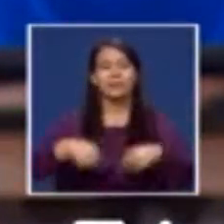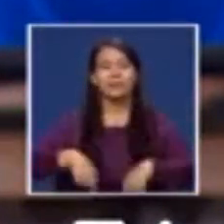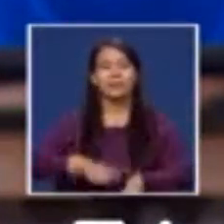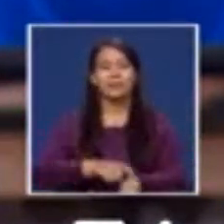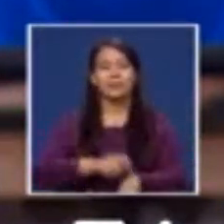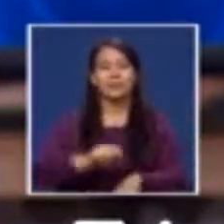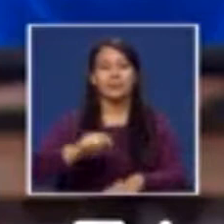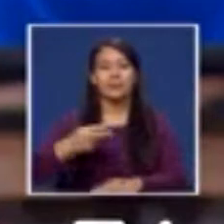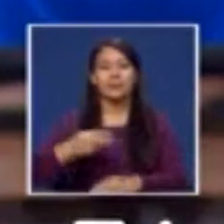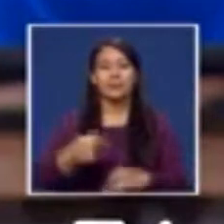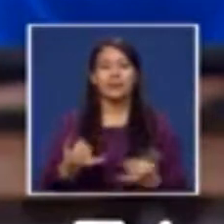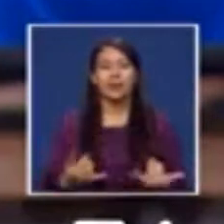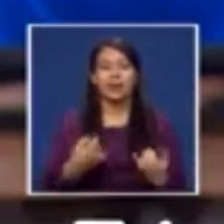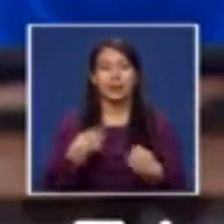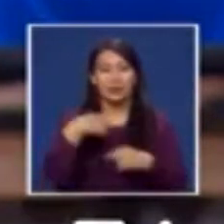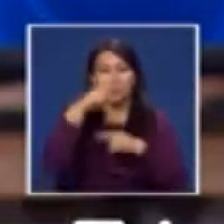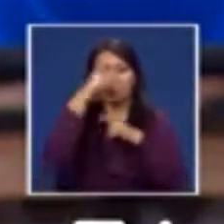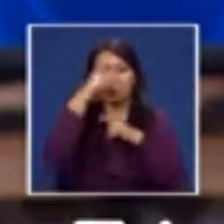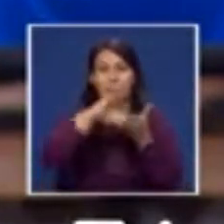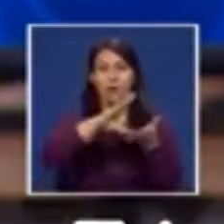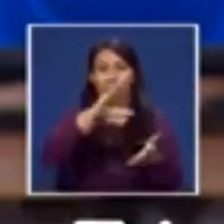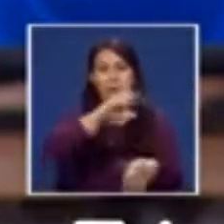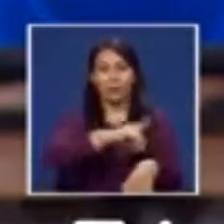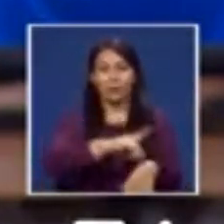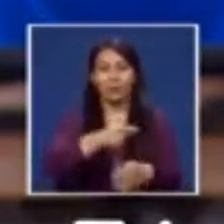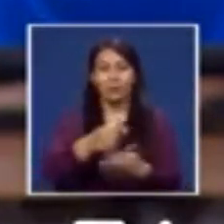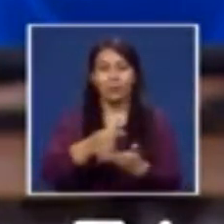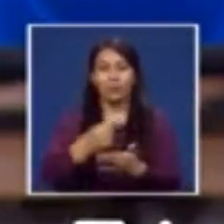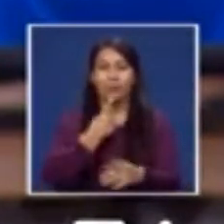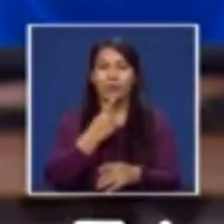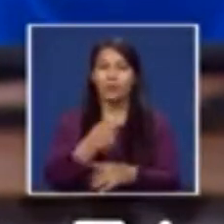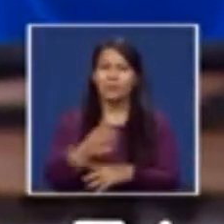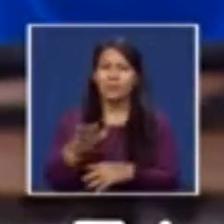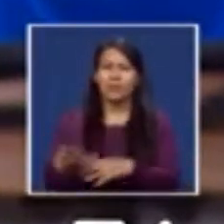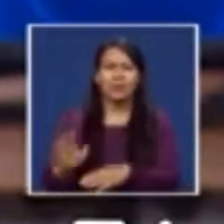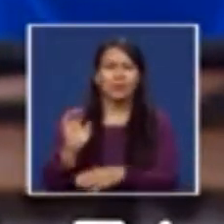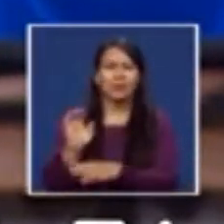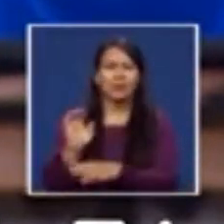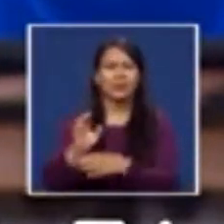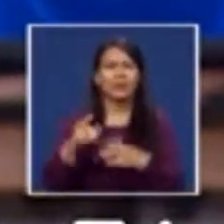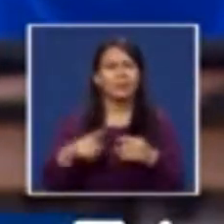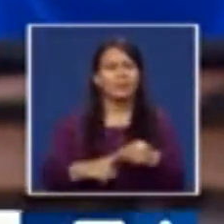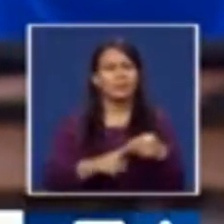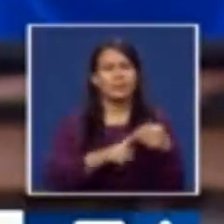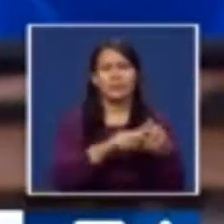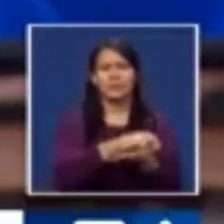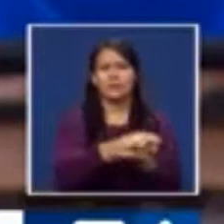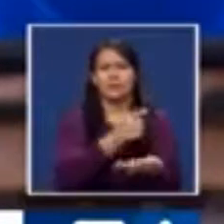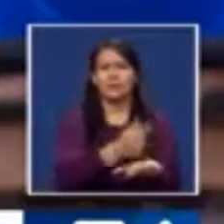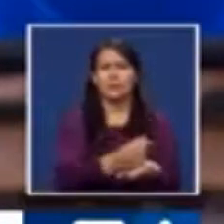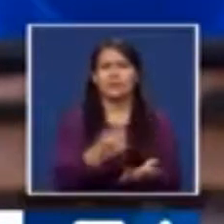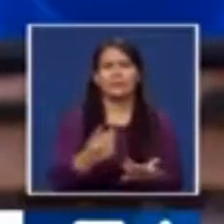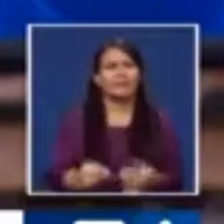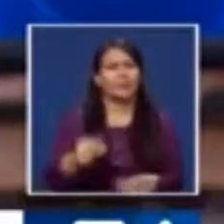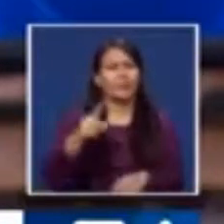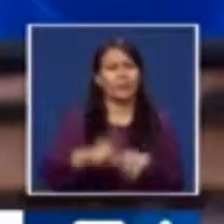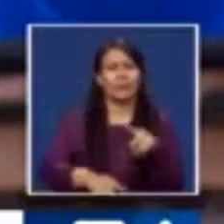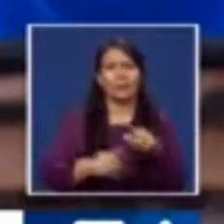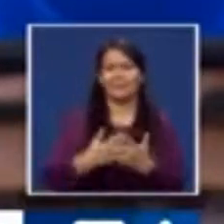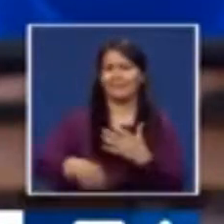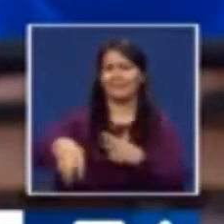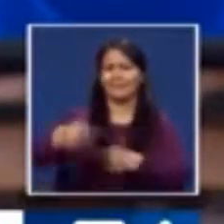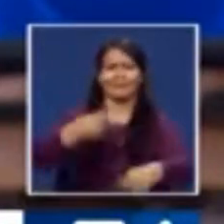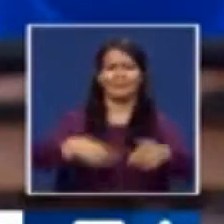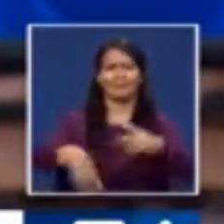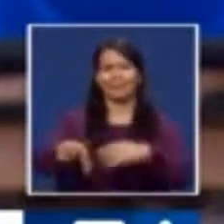hora. En las noticias les contamos que el Colegio de Médicos del Guayas advierte que el país, y en especial la provincia del Guayas, no están